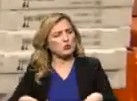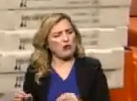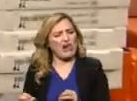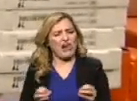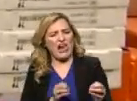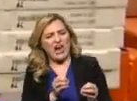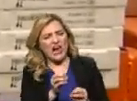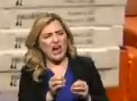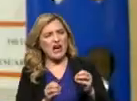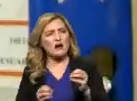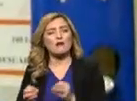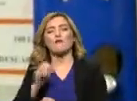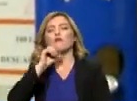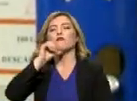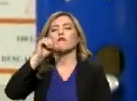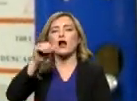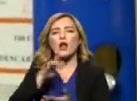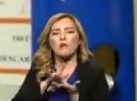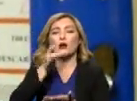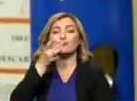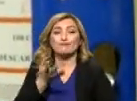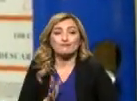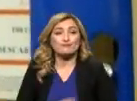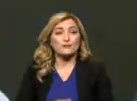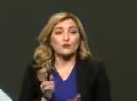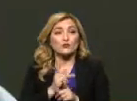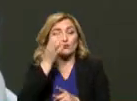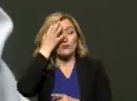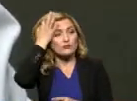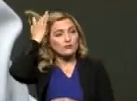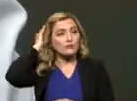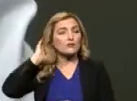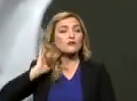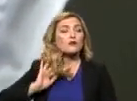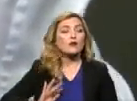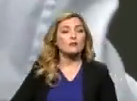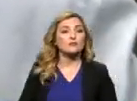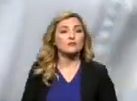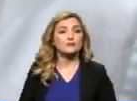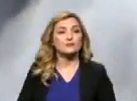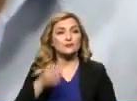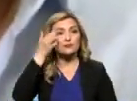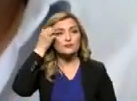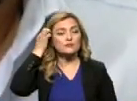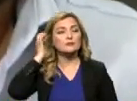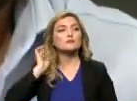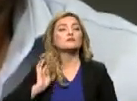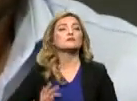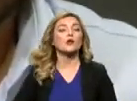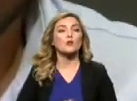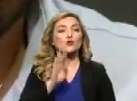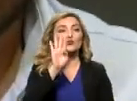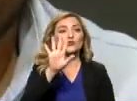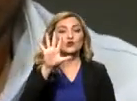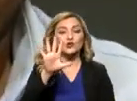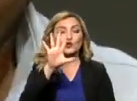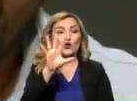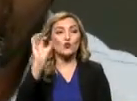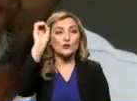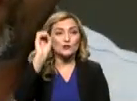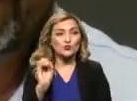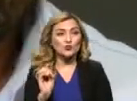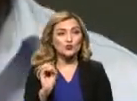no existe el número adecuado de medicinas ni insumos. Hemos llegado a estar en mínimos, es decir, hemos llegado a estar entre 45 y